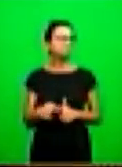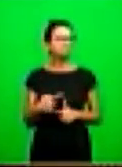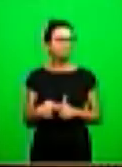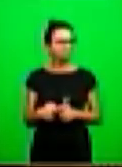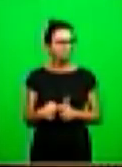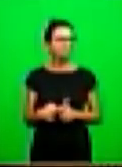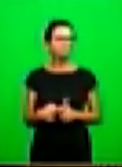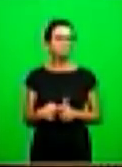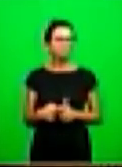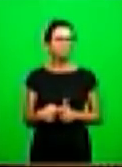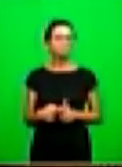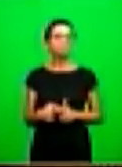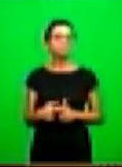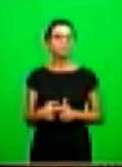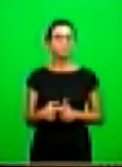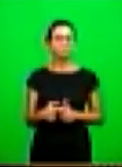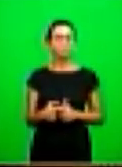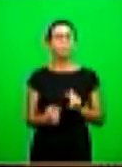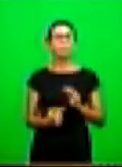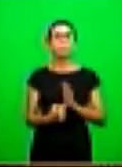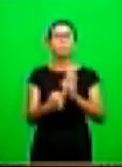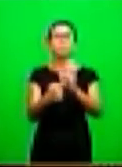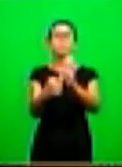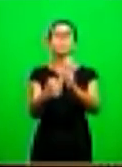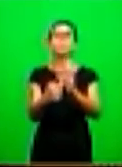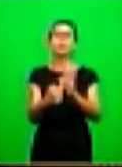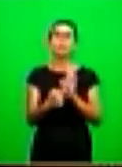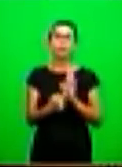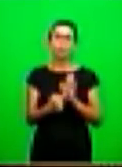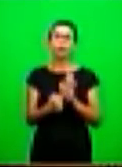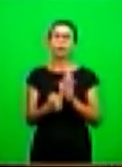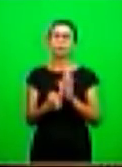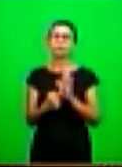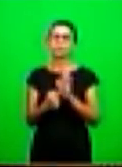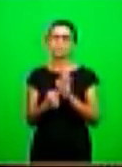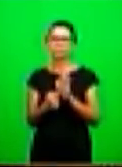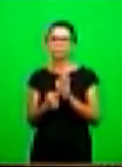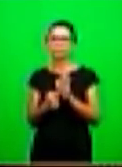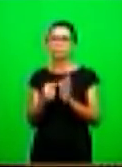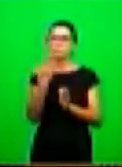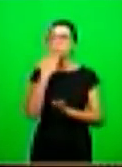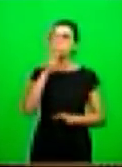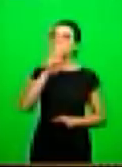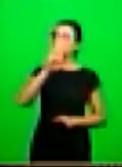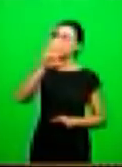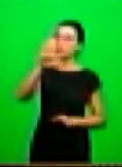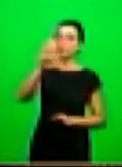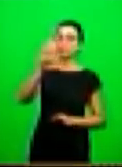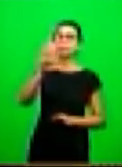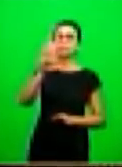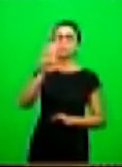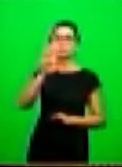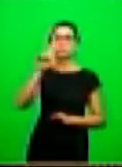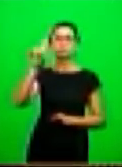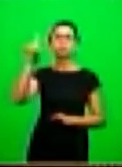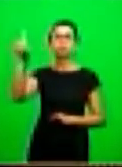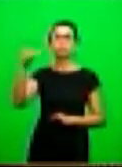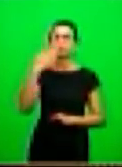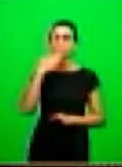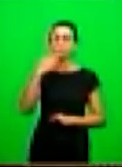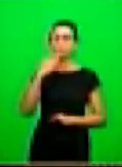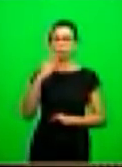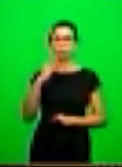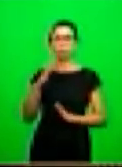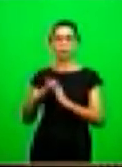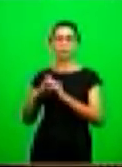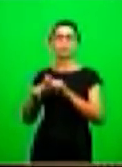porque nosotros sabemos que la cuenta para el cumplimiento de las promesas que Dios hizo para la iglesia,